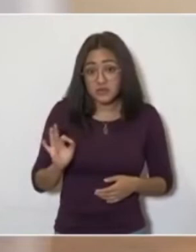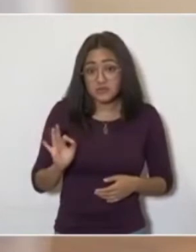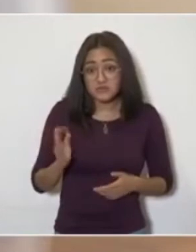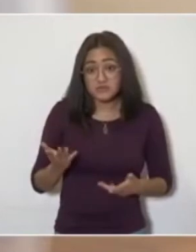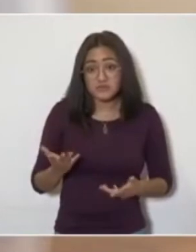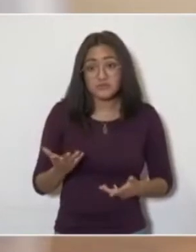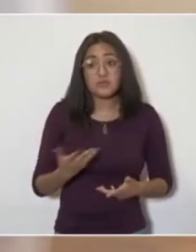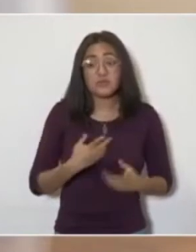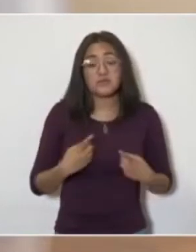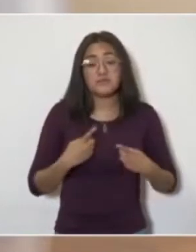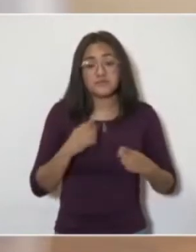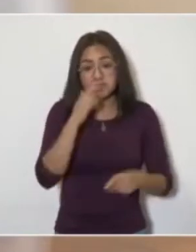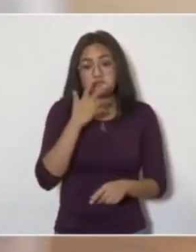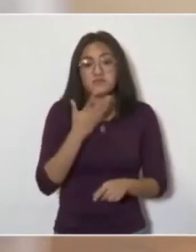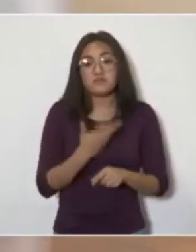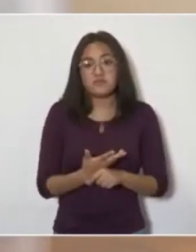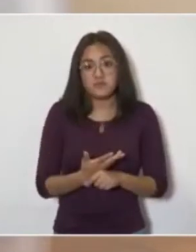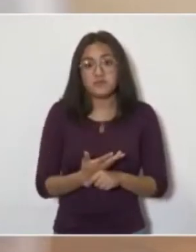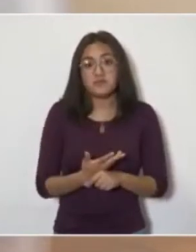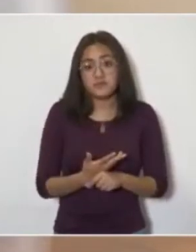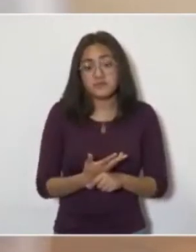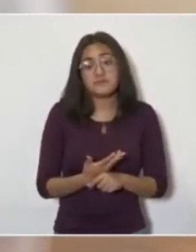fincar responsabilidades